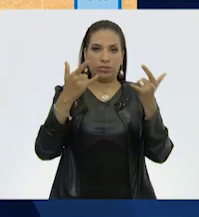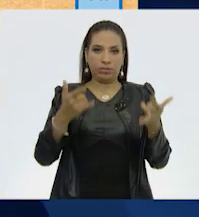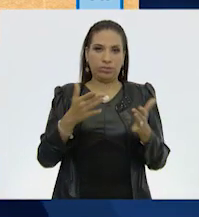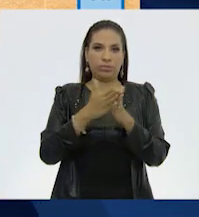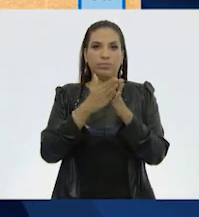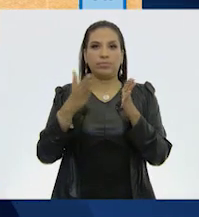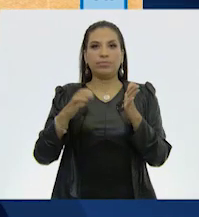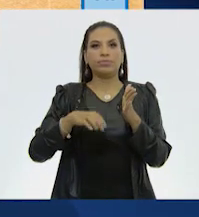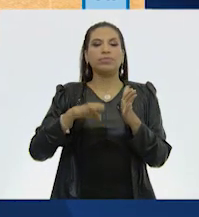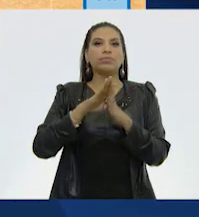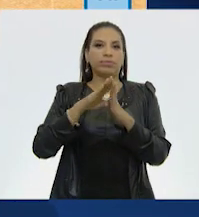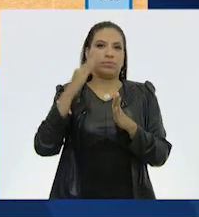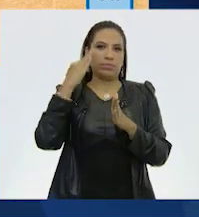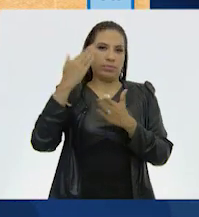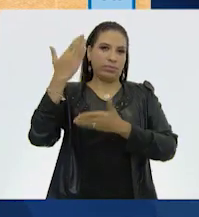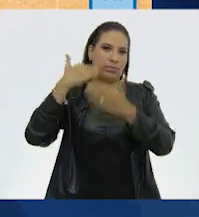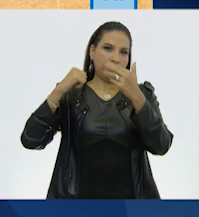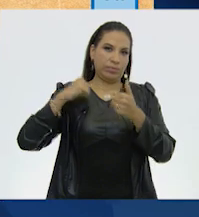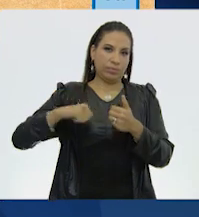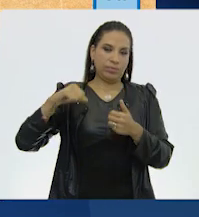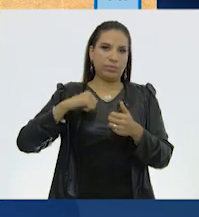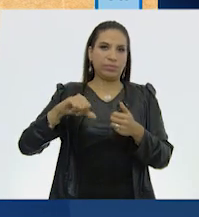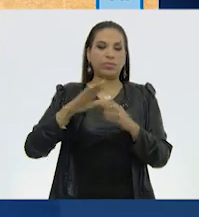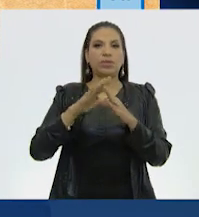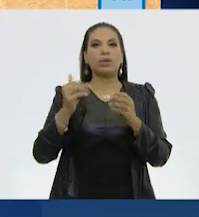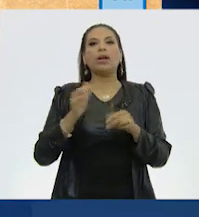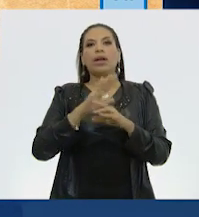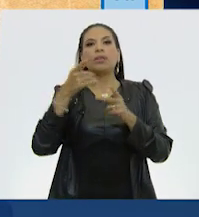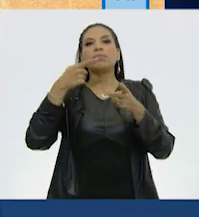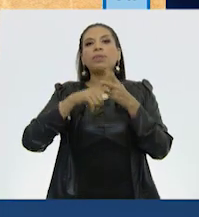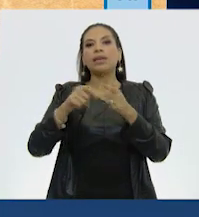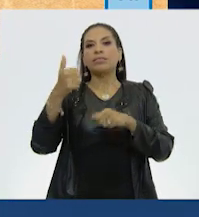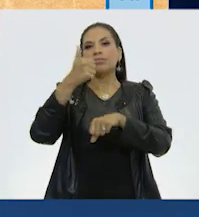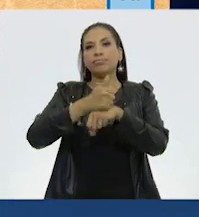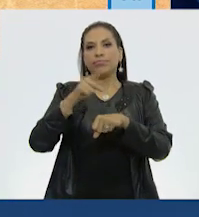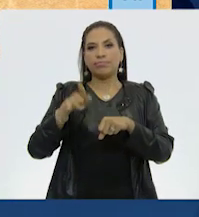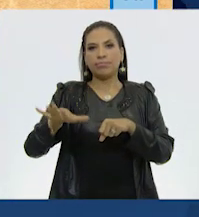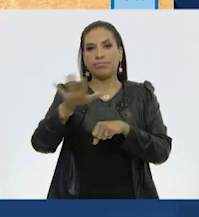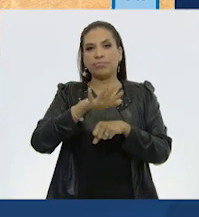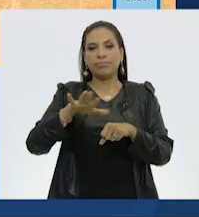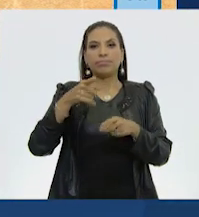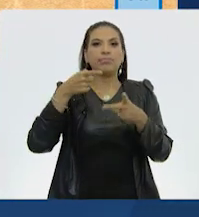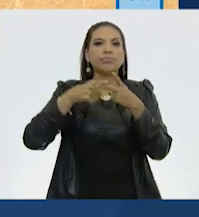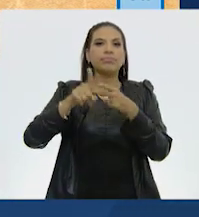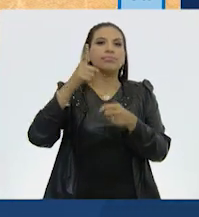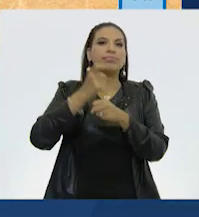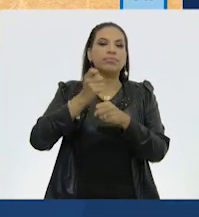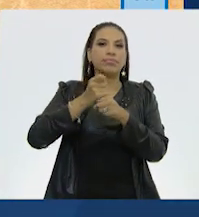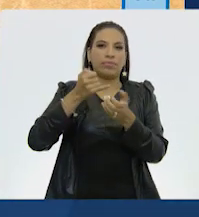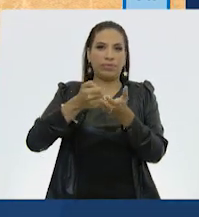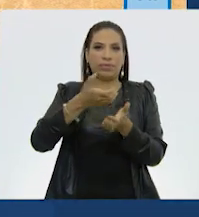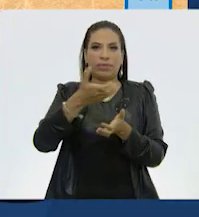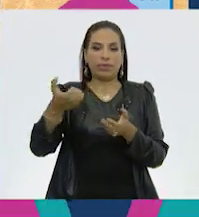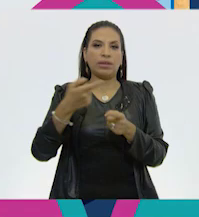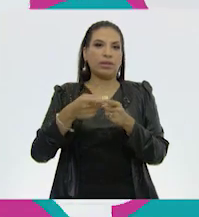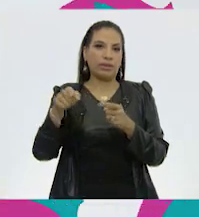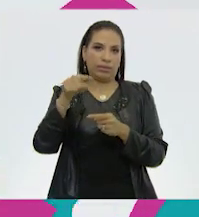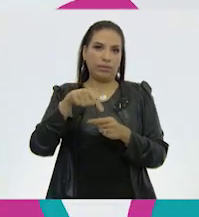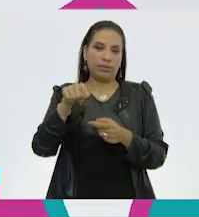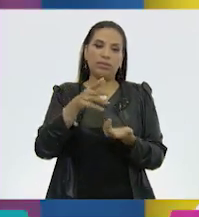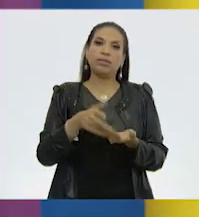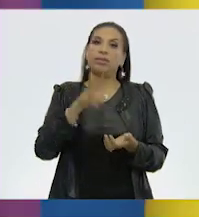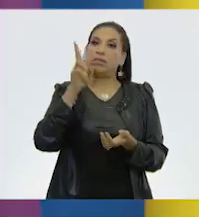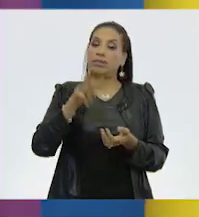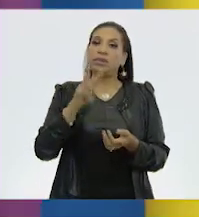Antigua. Y el comienzo de la sedentarización como las primeras civilizaciones agrícolas. Agrícola, la verdad es que no